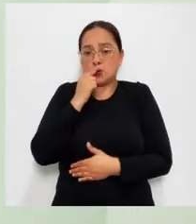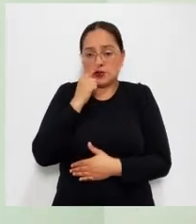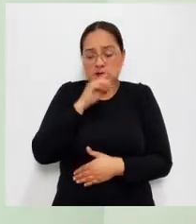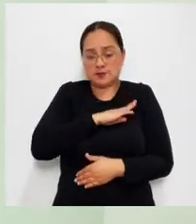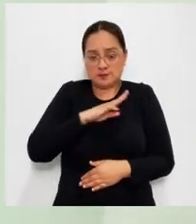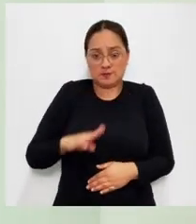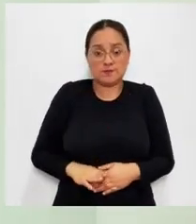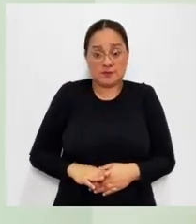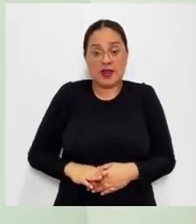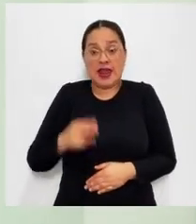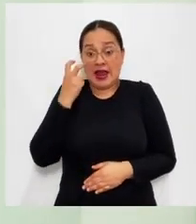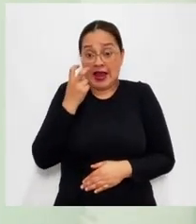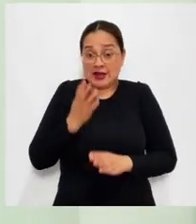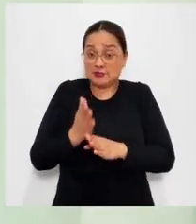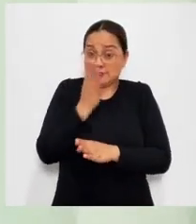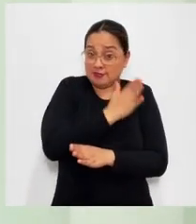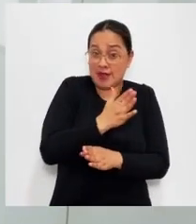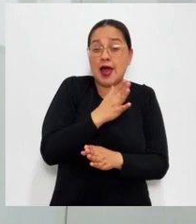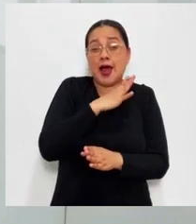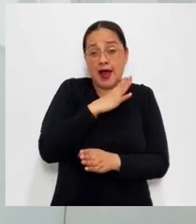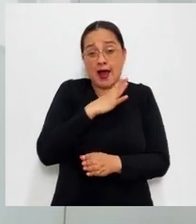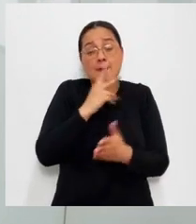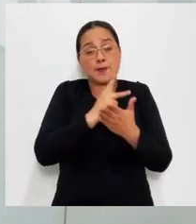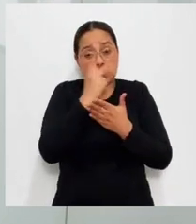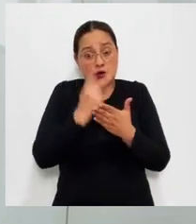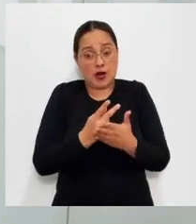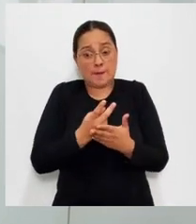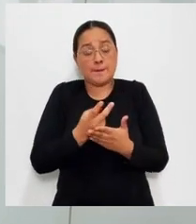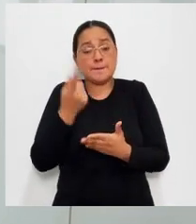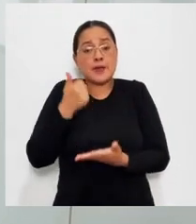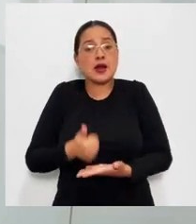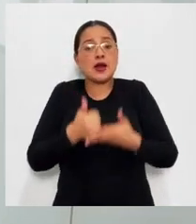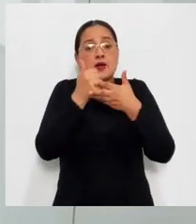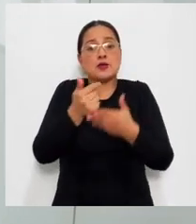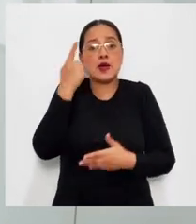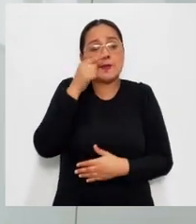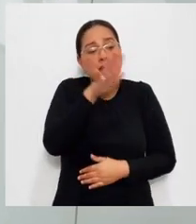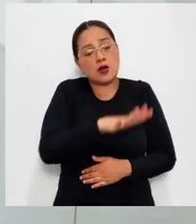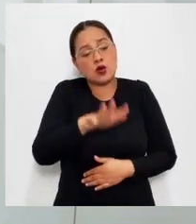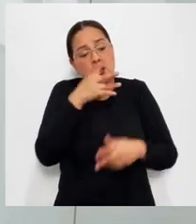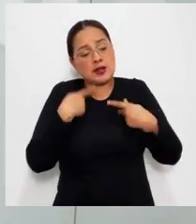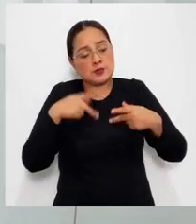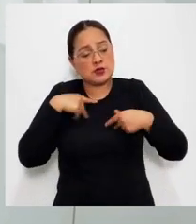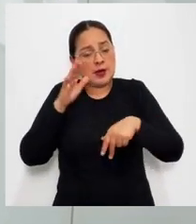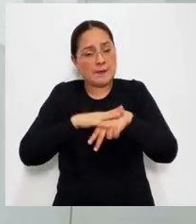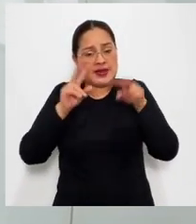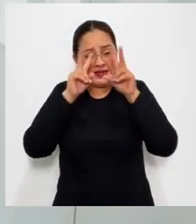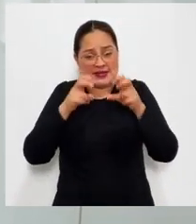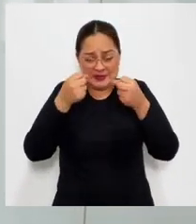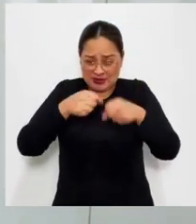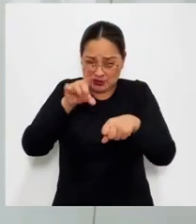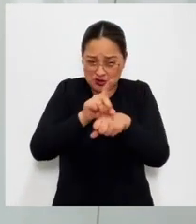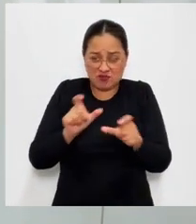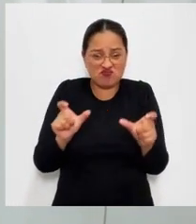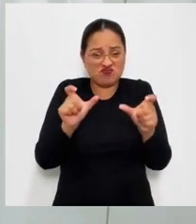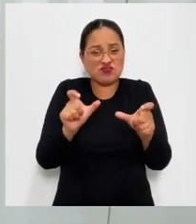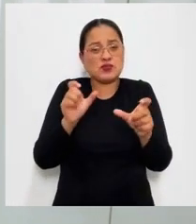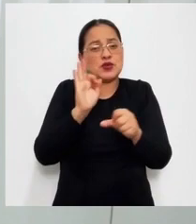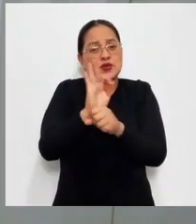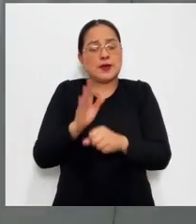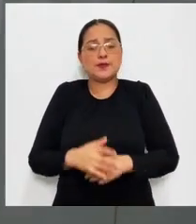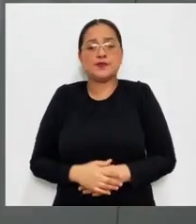de seguridad pública municipal y que venía a dar esa respuesta a la demanda ciudadana en el tema de seguridad